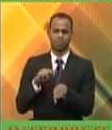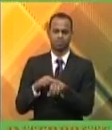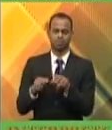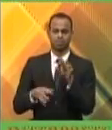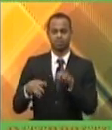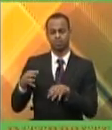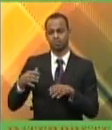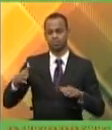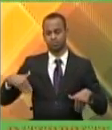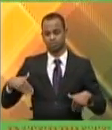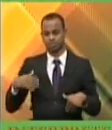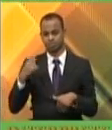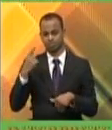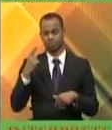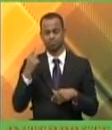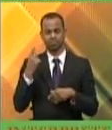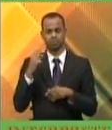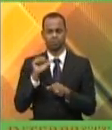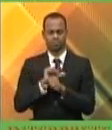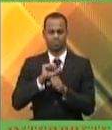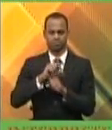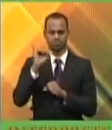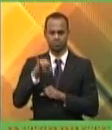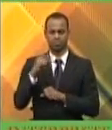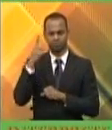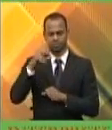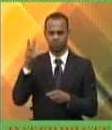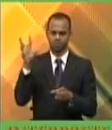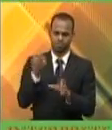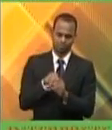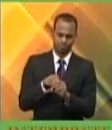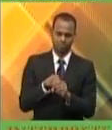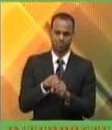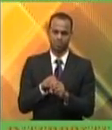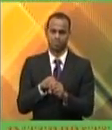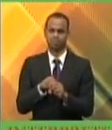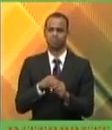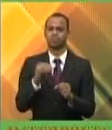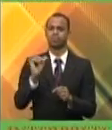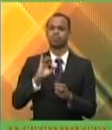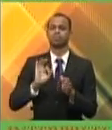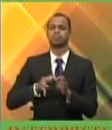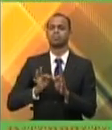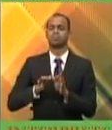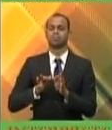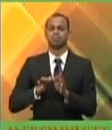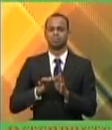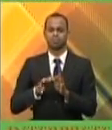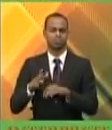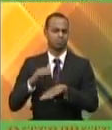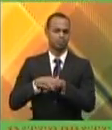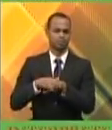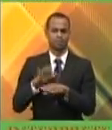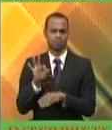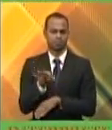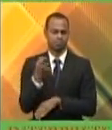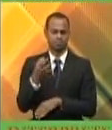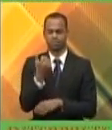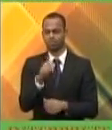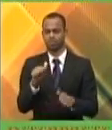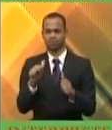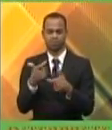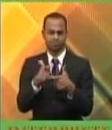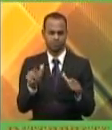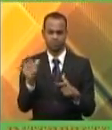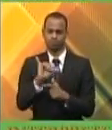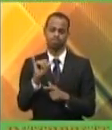se entonces está trabajando en eso para que usted así como hay intérpretes de inglés francés o cualquier